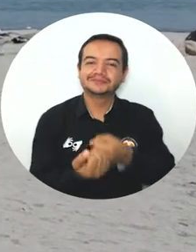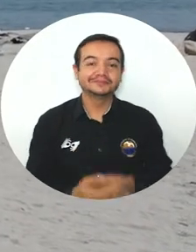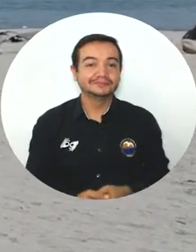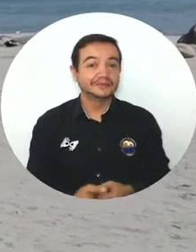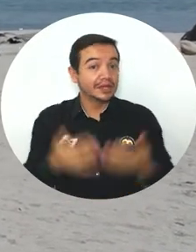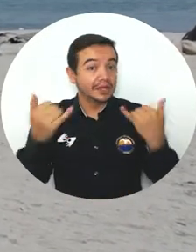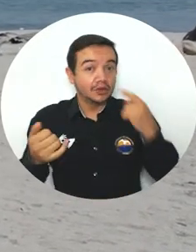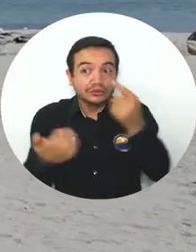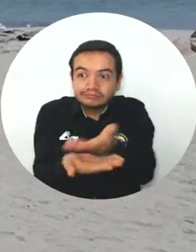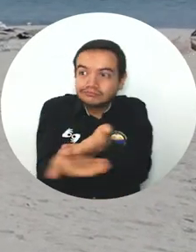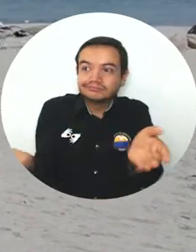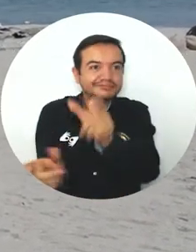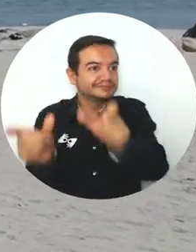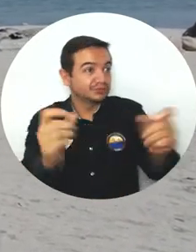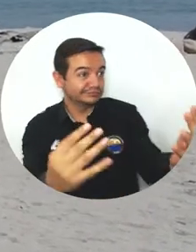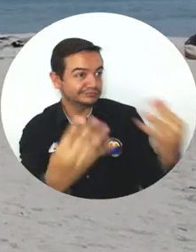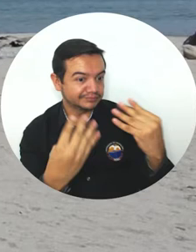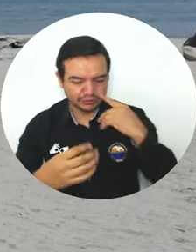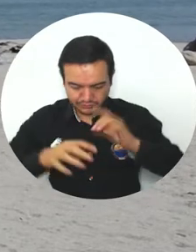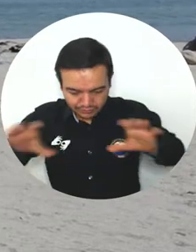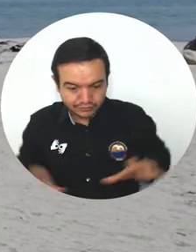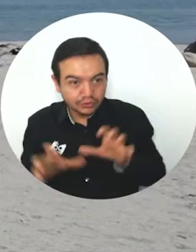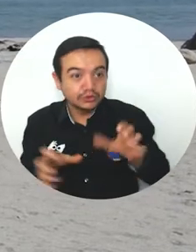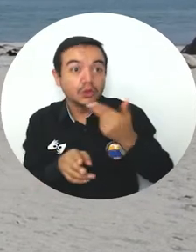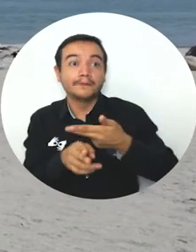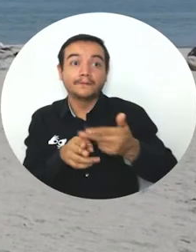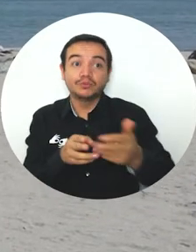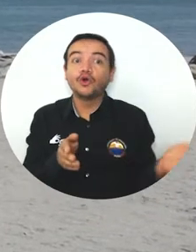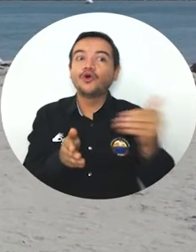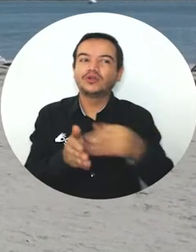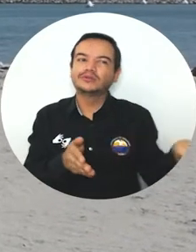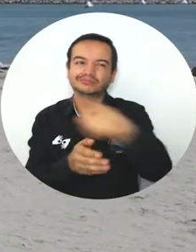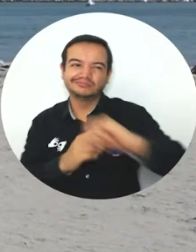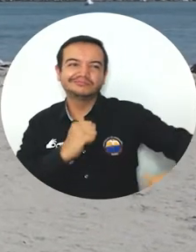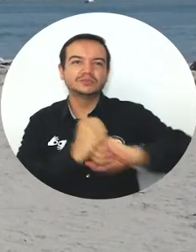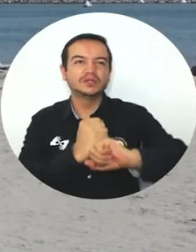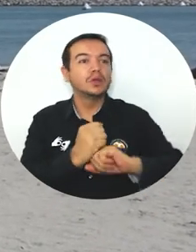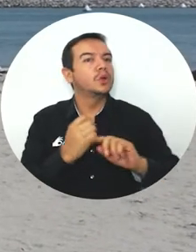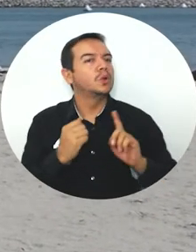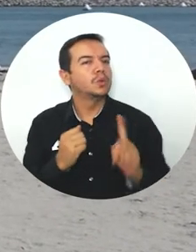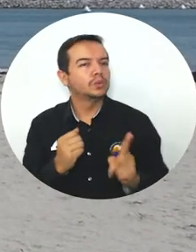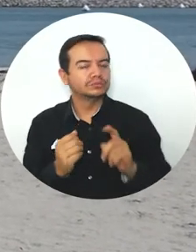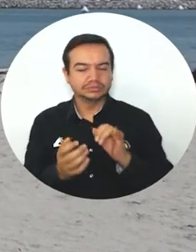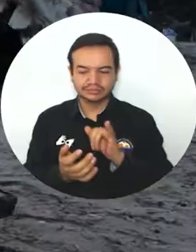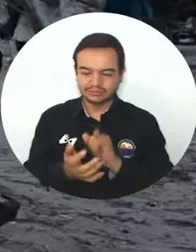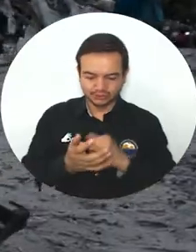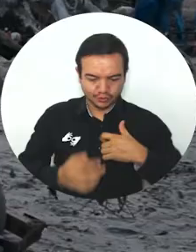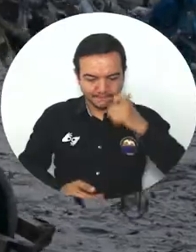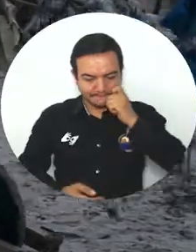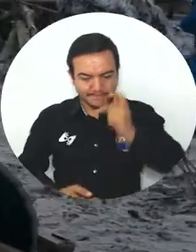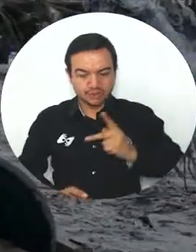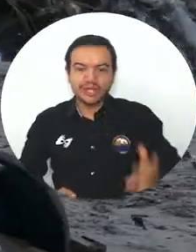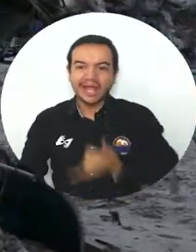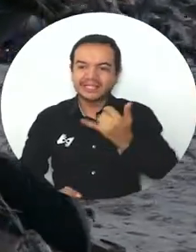han visto que hoy hemos realizado esta actividad se unan a las próximas actividades, porque esto no solamente complementa esa esencia del ser humano, que es